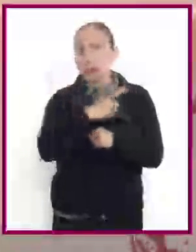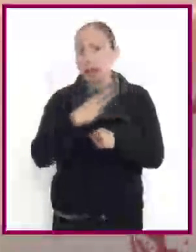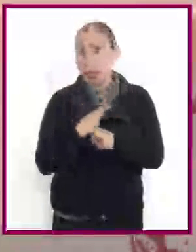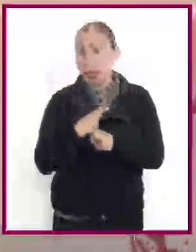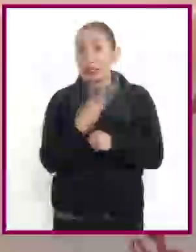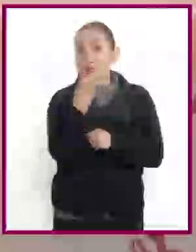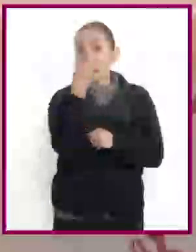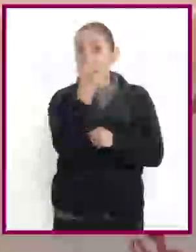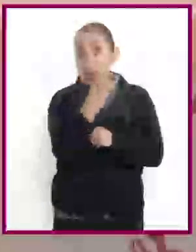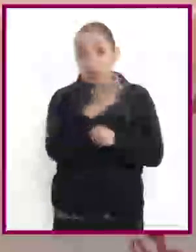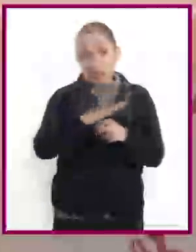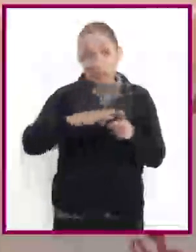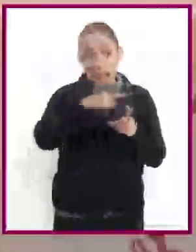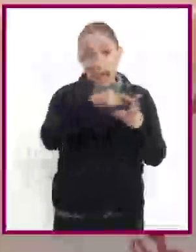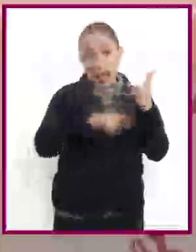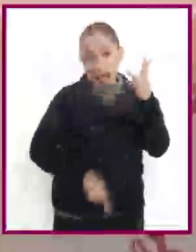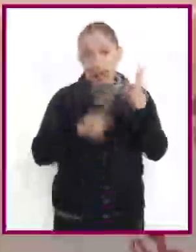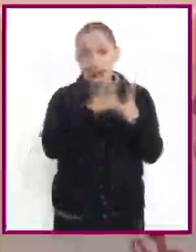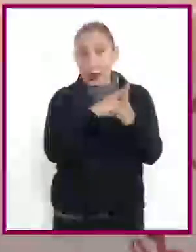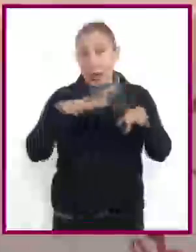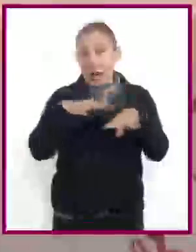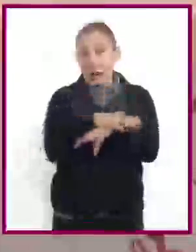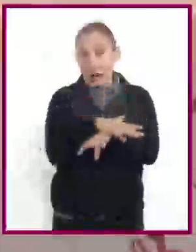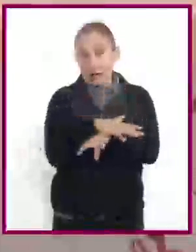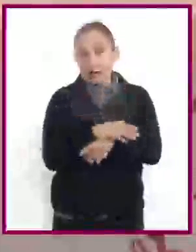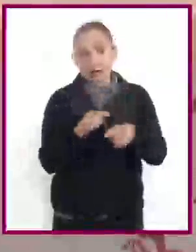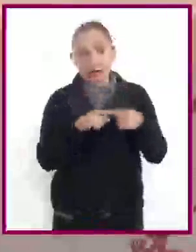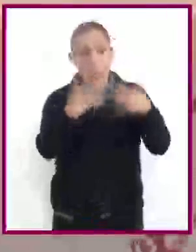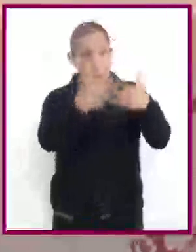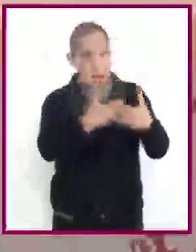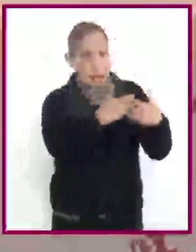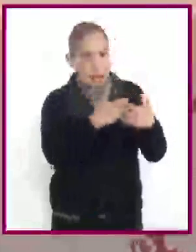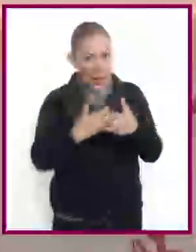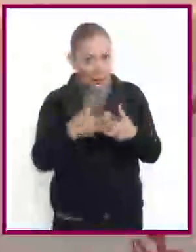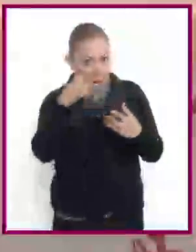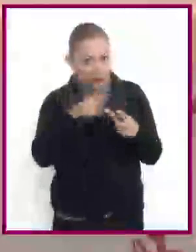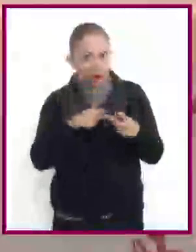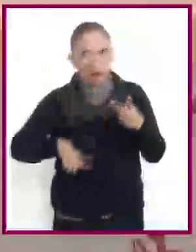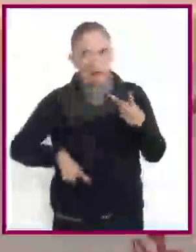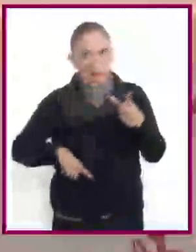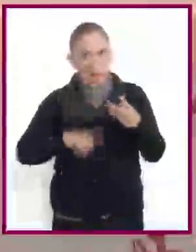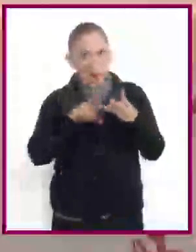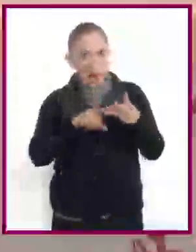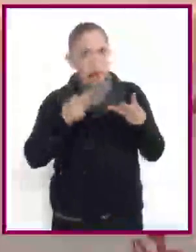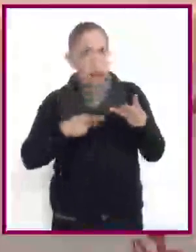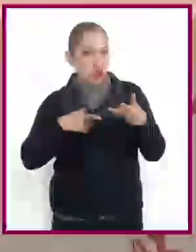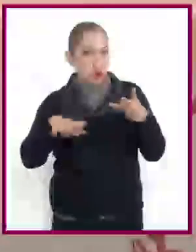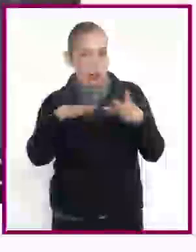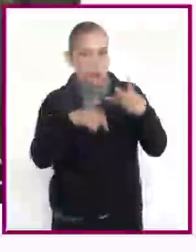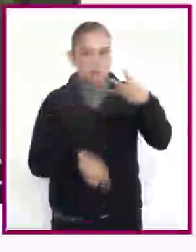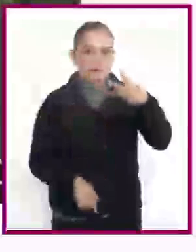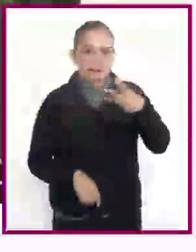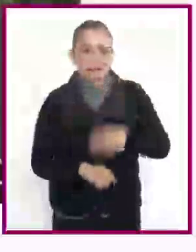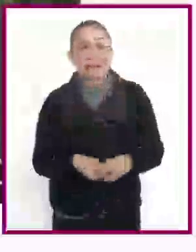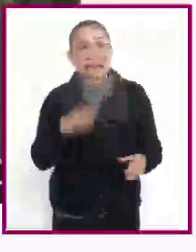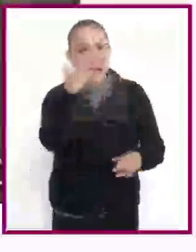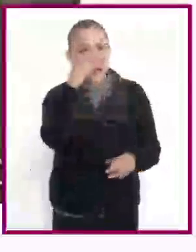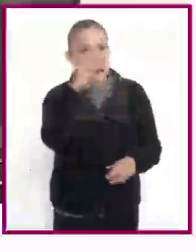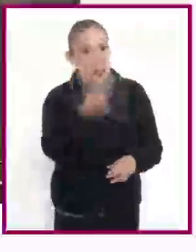utilizar ninguna charola, envoltorio o bolsa de plástico. ¡Qué bien, Edmundo! Con estas acciones reducimos nuestra